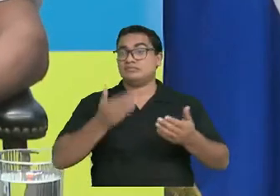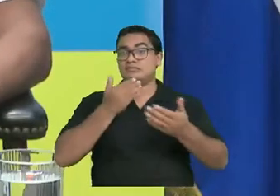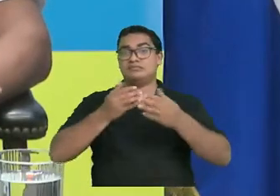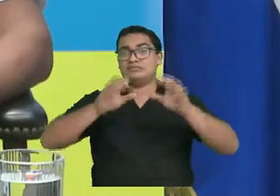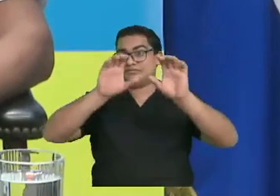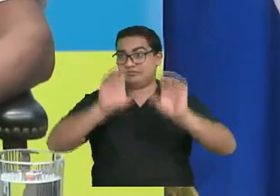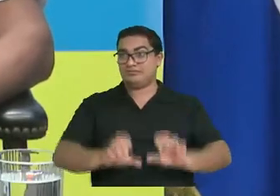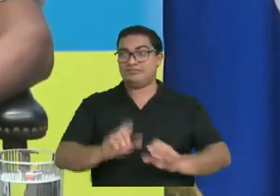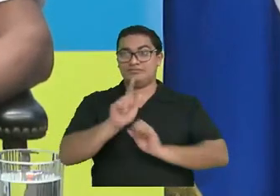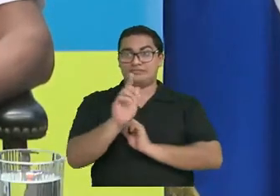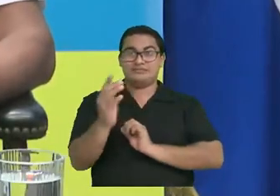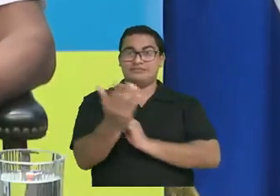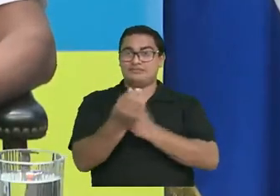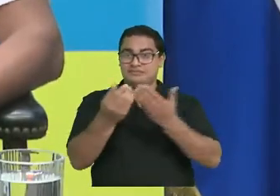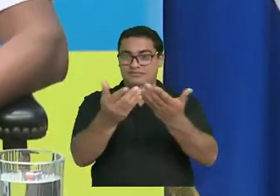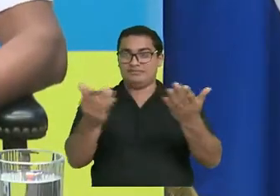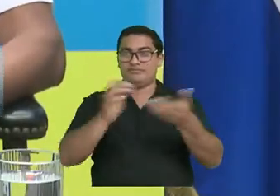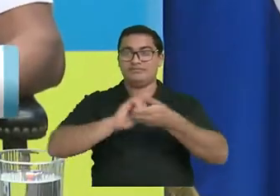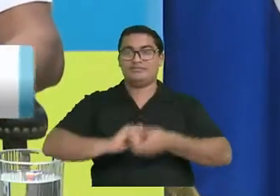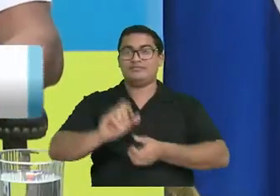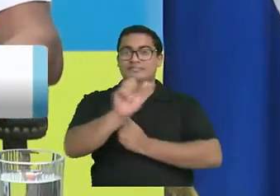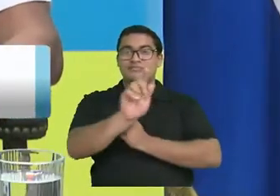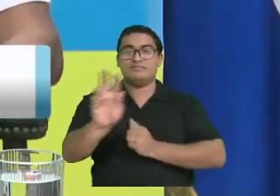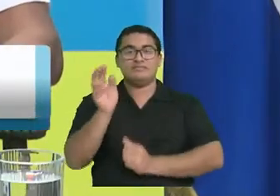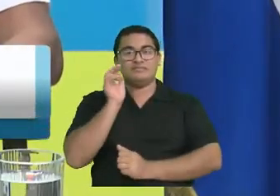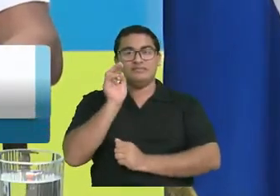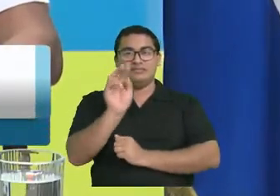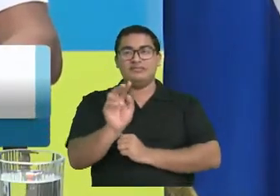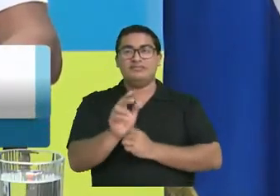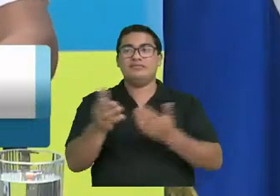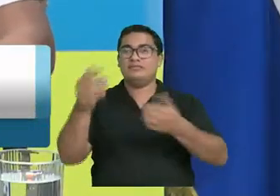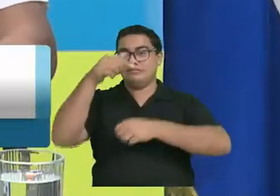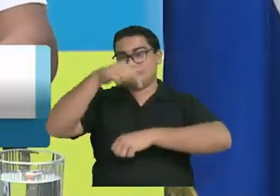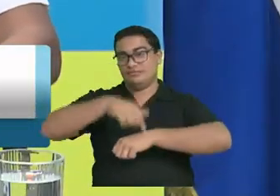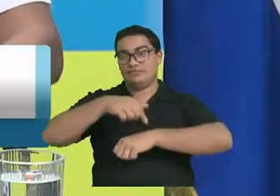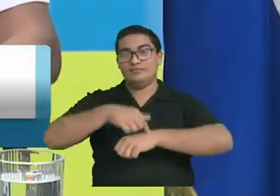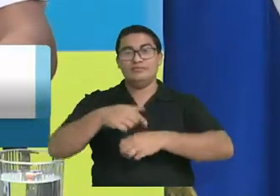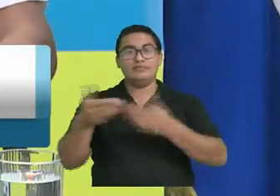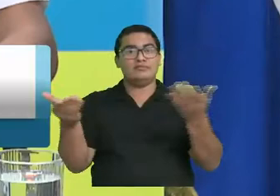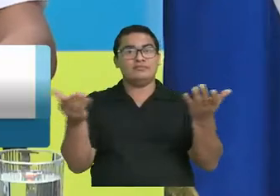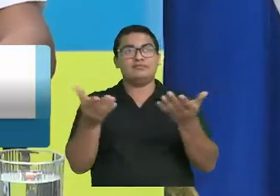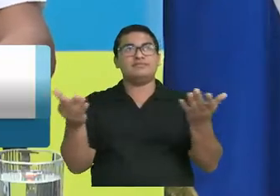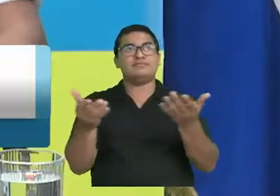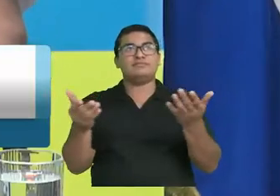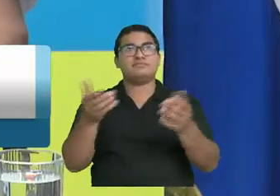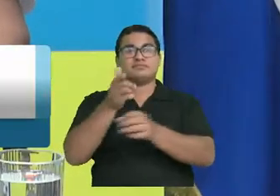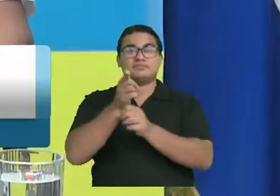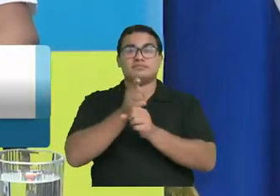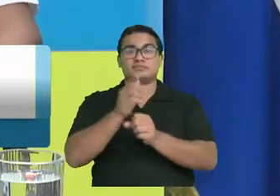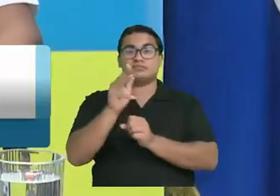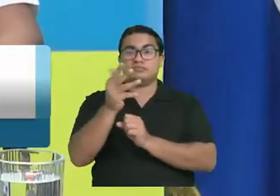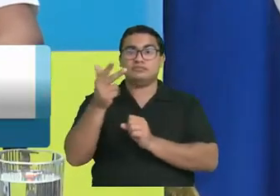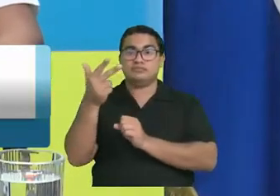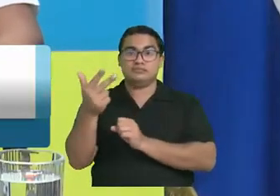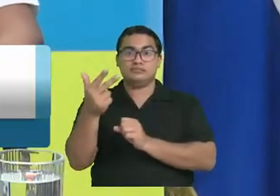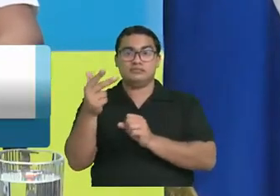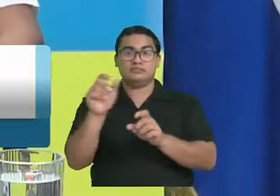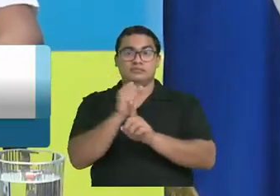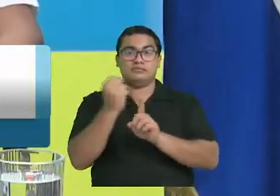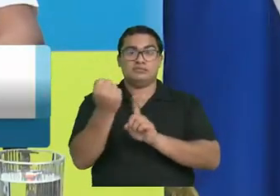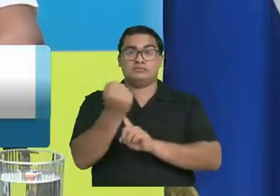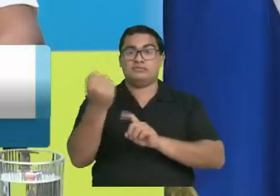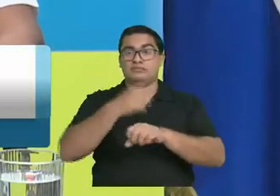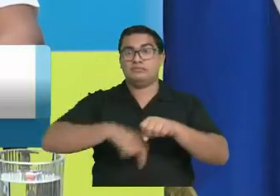Excelente tarde, tengan todos y todas amigos televidentes que nos sintonizan a esta hora a través de la señal del canal 98, el